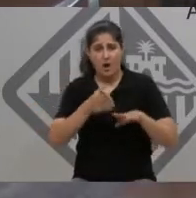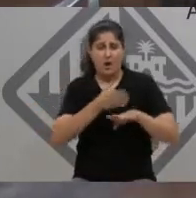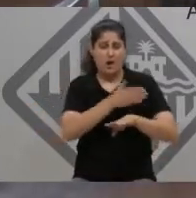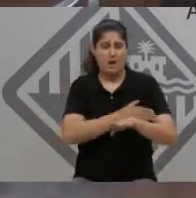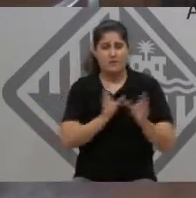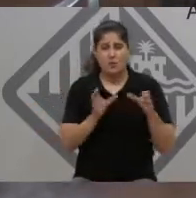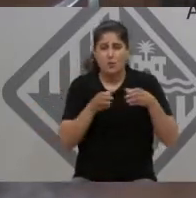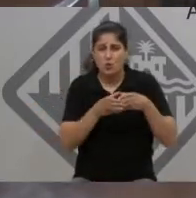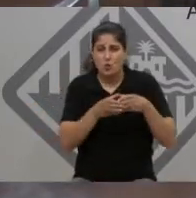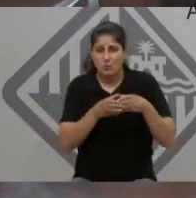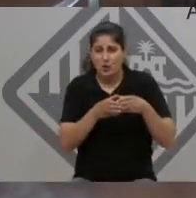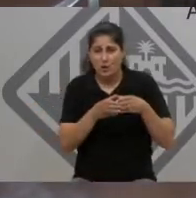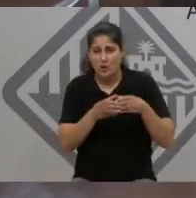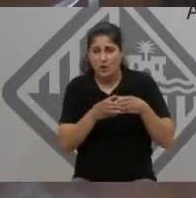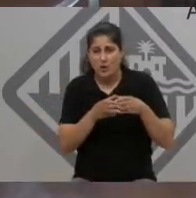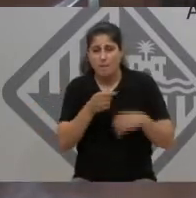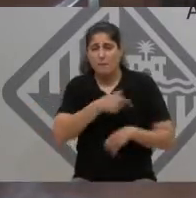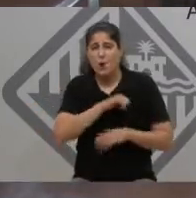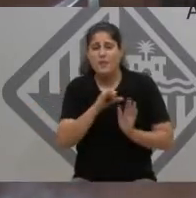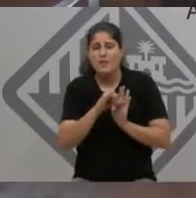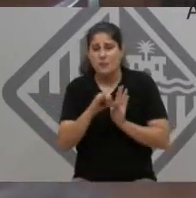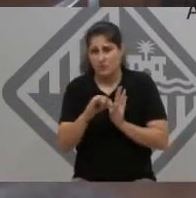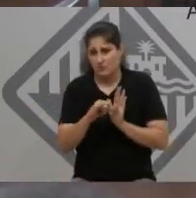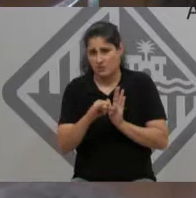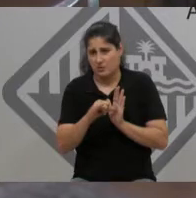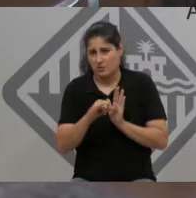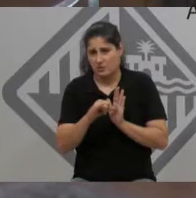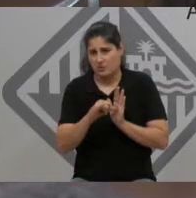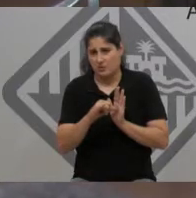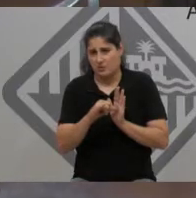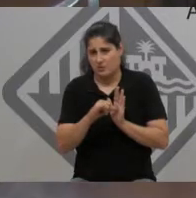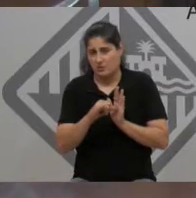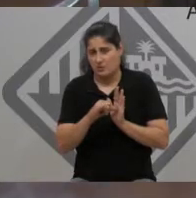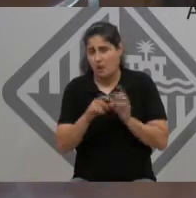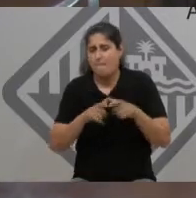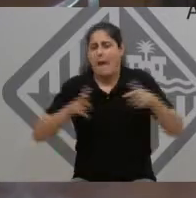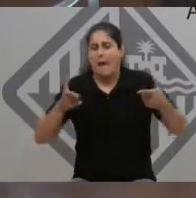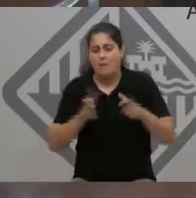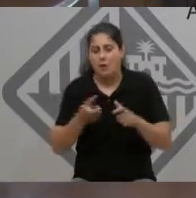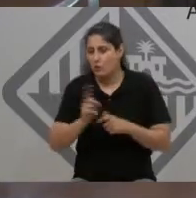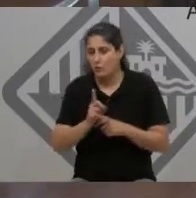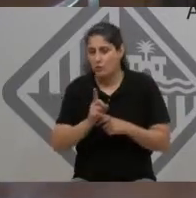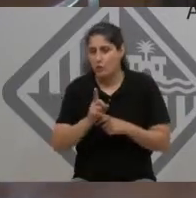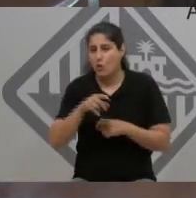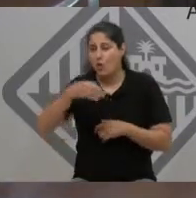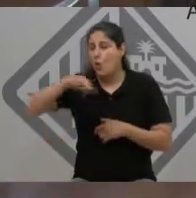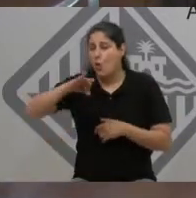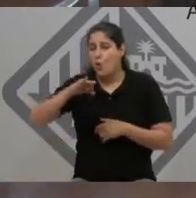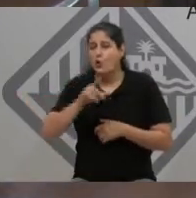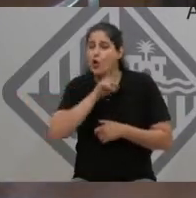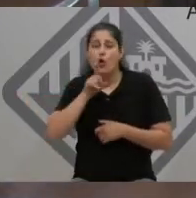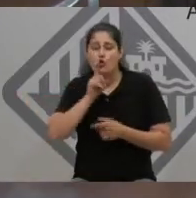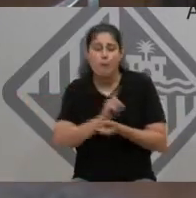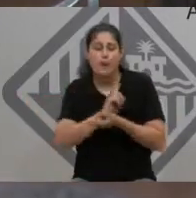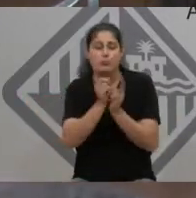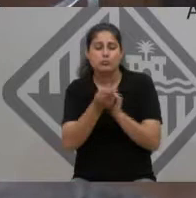denominada policía de proximidad. Ni uno menos. Simplemente se ha hecho un cambio de servicios, un